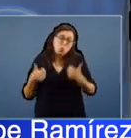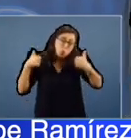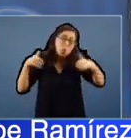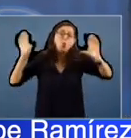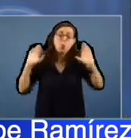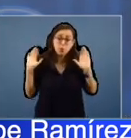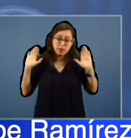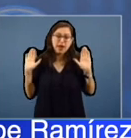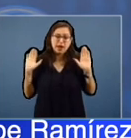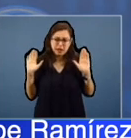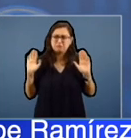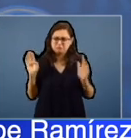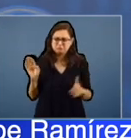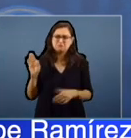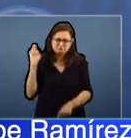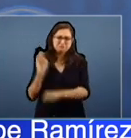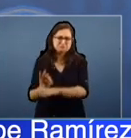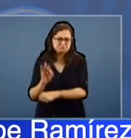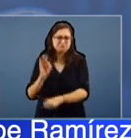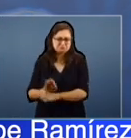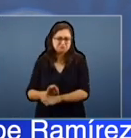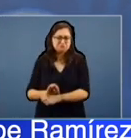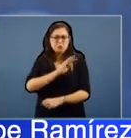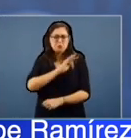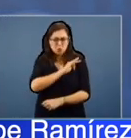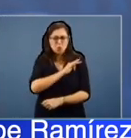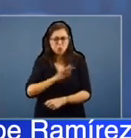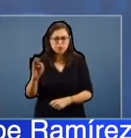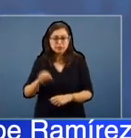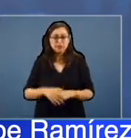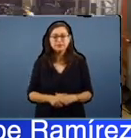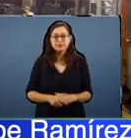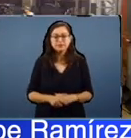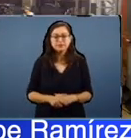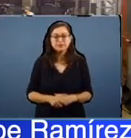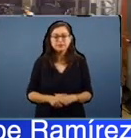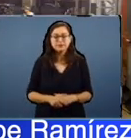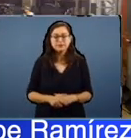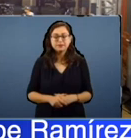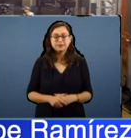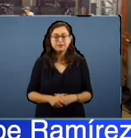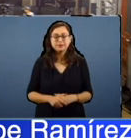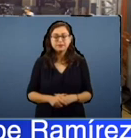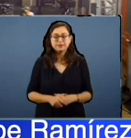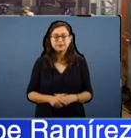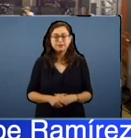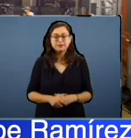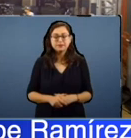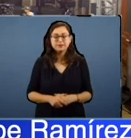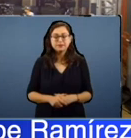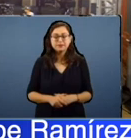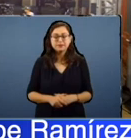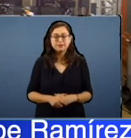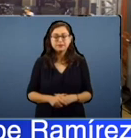un recurso legal absolutamente viable. Preguntarle si en ese momento... Pues ahí está, familia, esto fue lo que